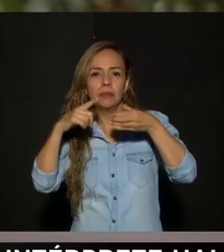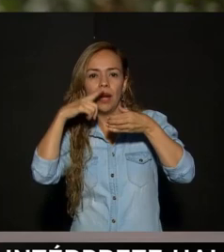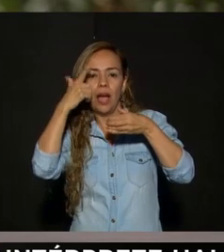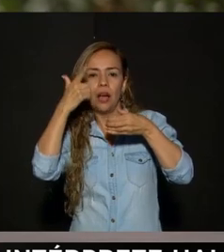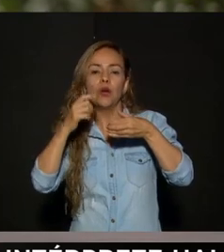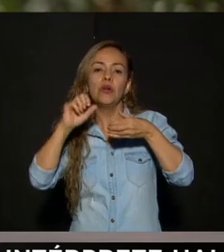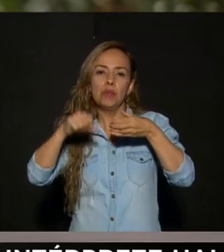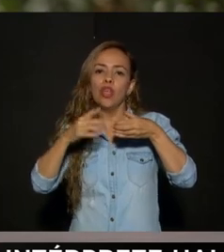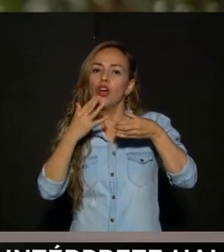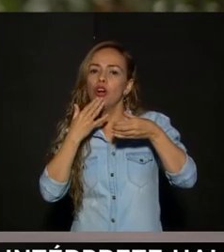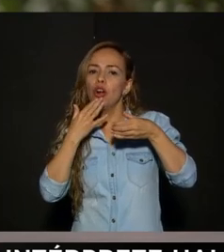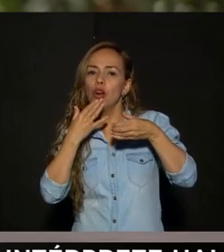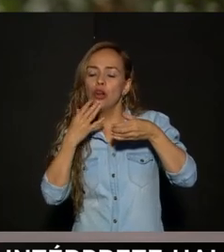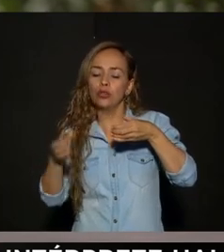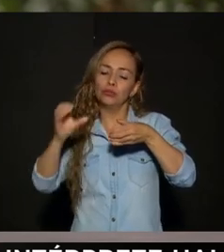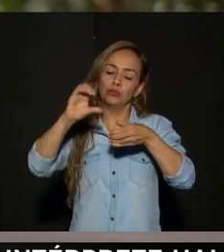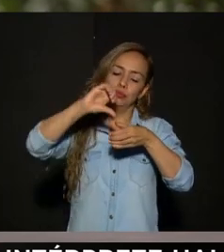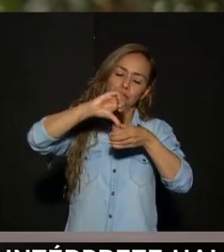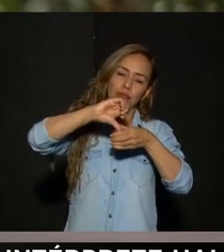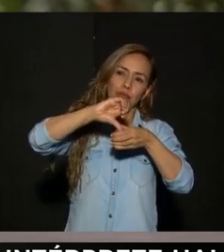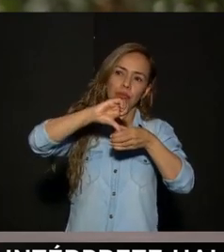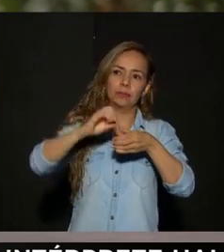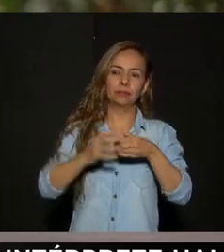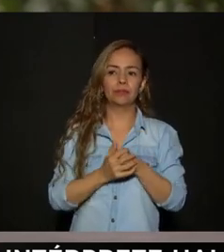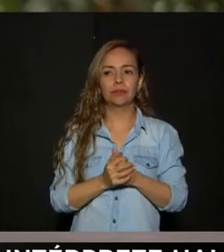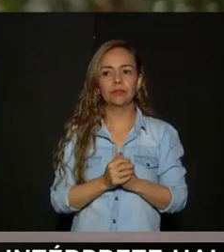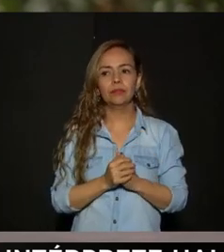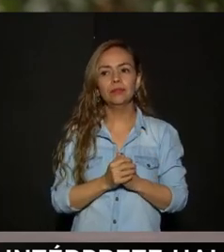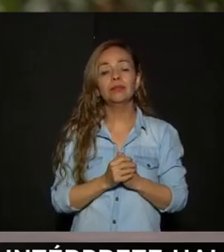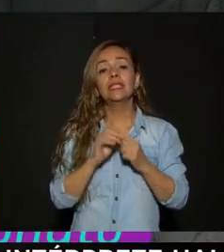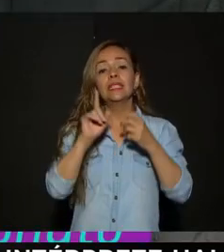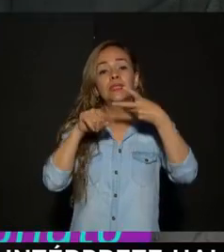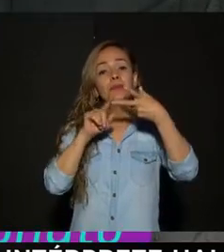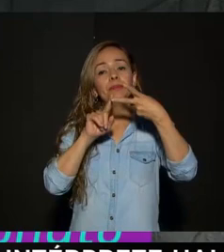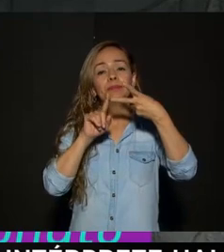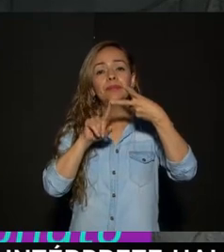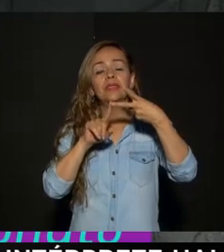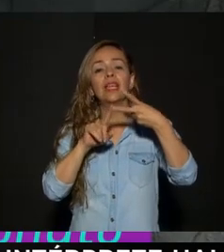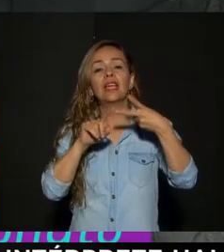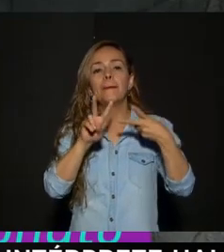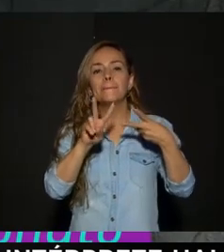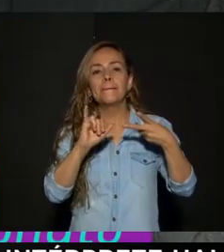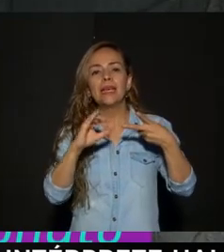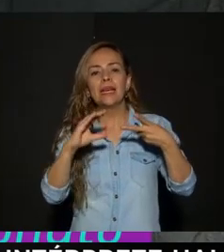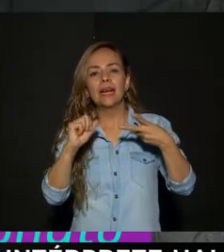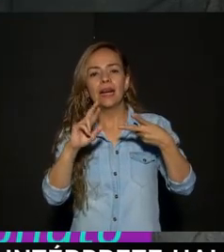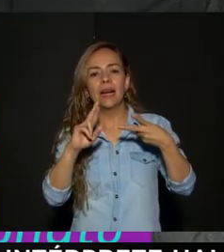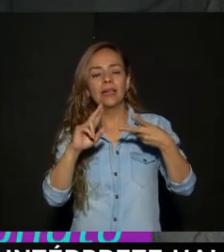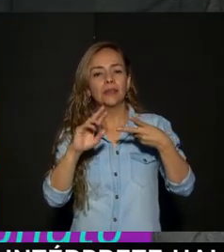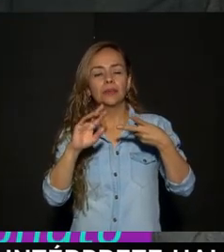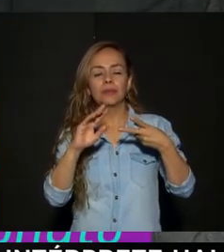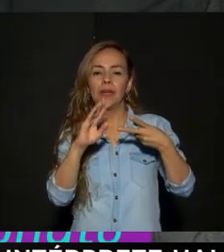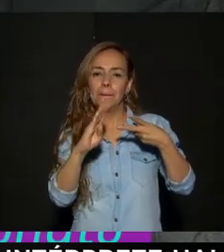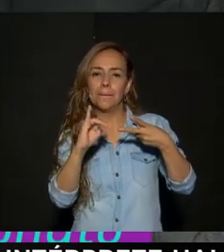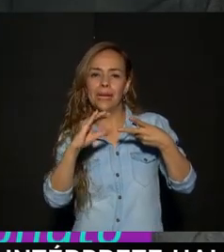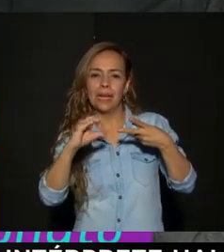agregan vinilo o pintura si le quieren dar un color. ¿Listo? Vamos a necesitar también bicarbonato de sodio, media